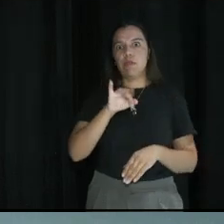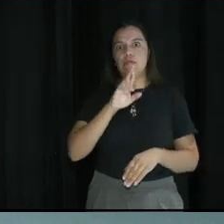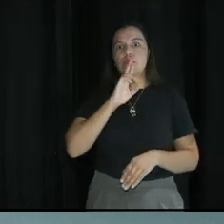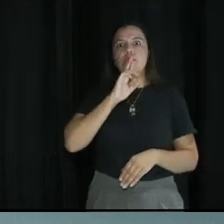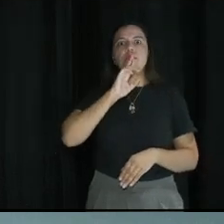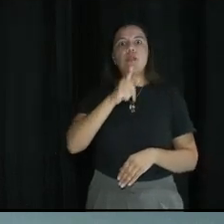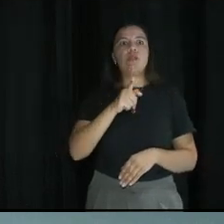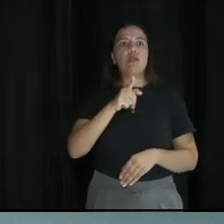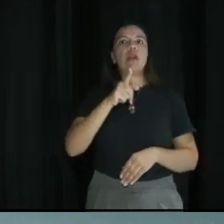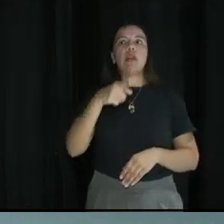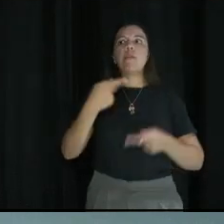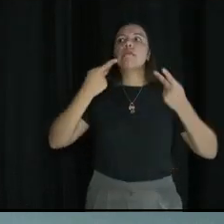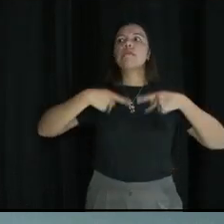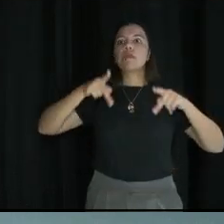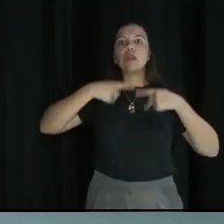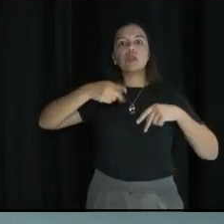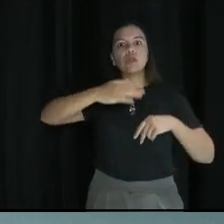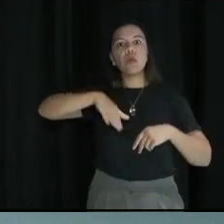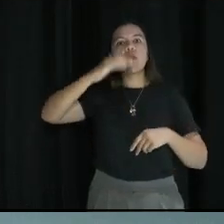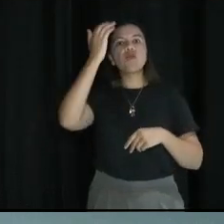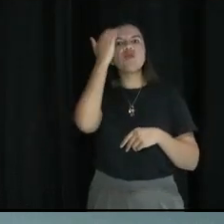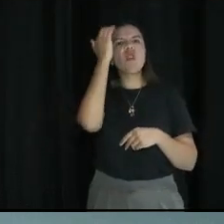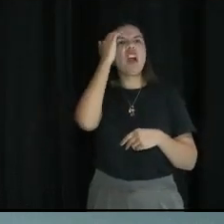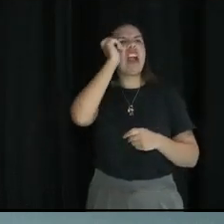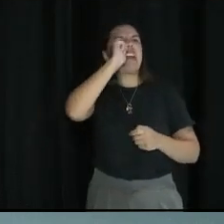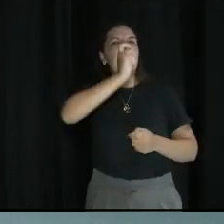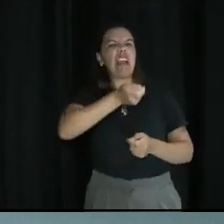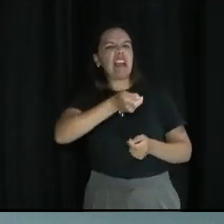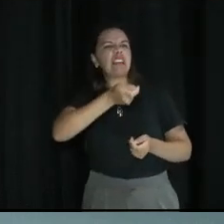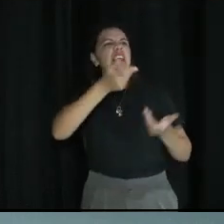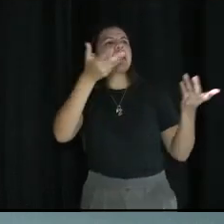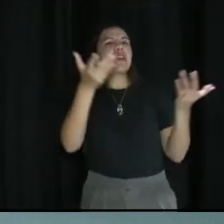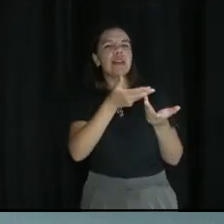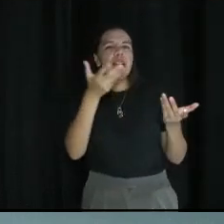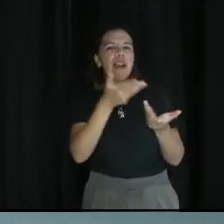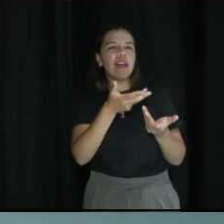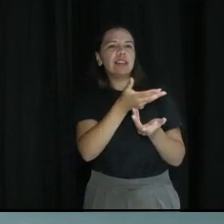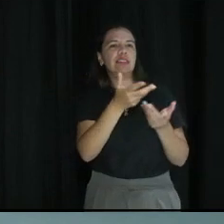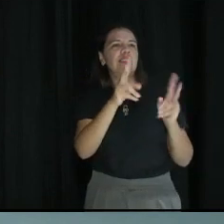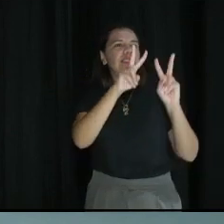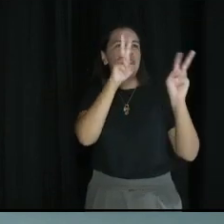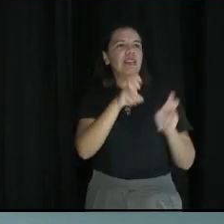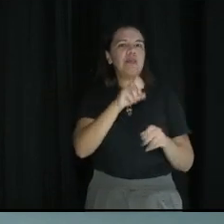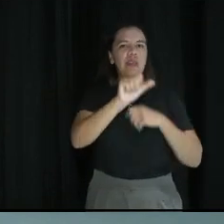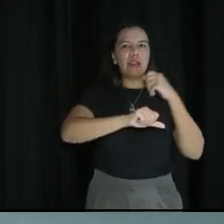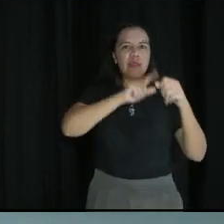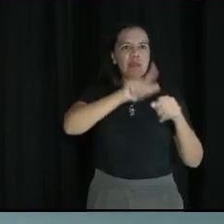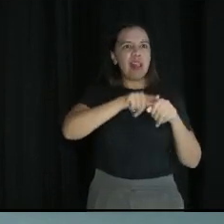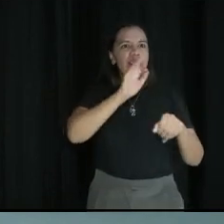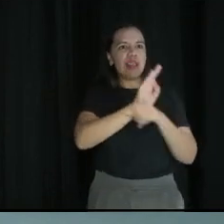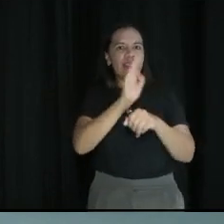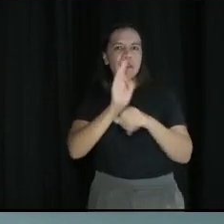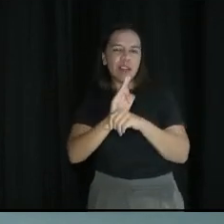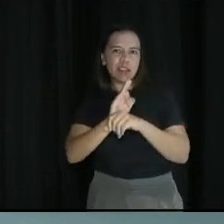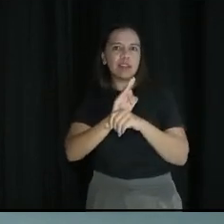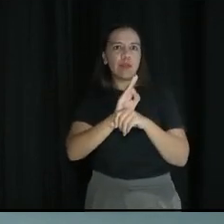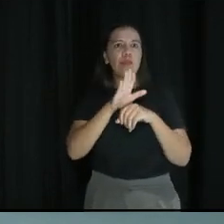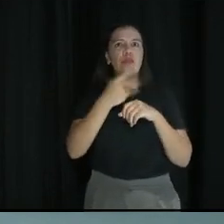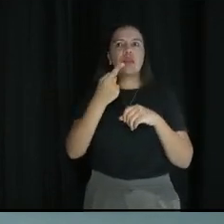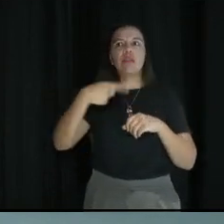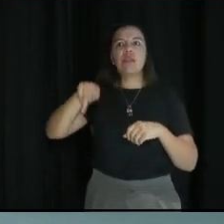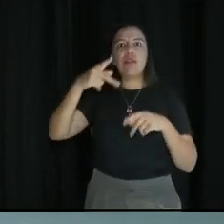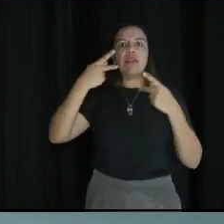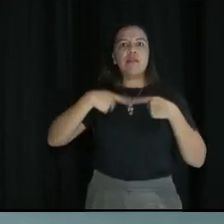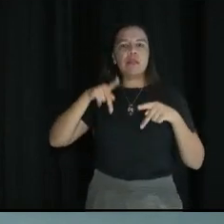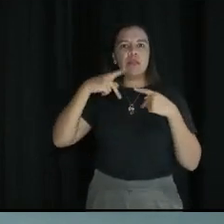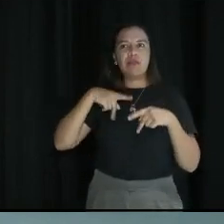misma sociedad conozca todos los trabajos que se realizan en esta materia, porque la verdad es que todavía la sociedad, un buen porcentaje de